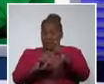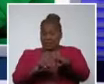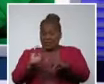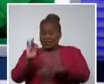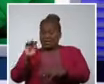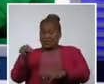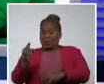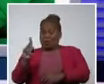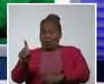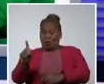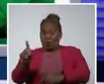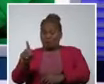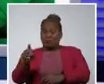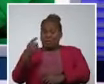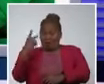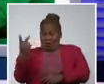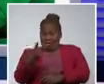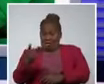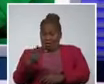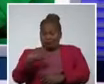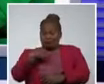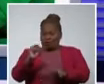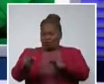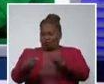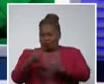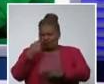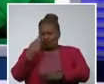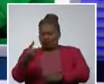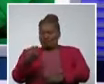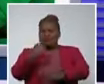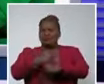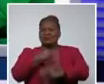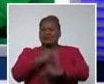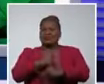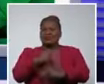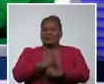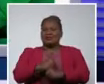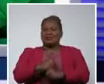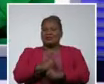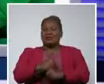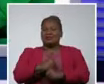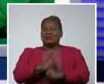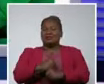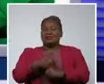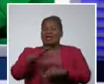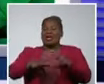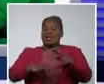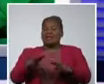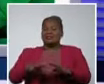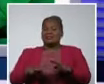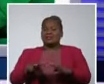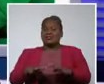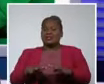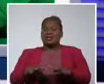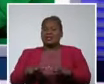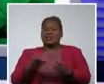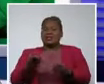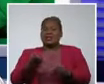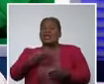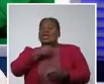la... Pero se ve ahí el trabajo. Y muchas veces, sobre todo los eventos que tienen que ver